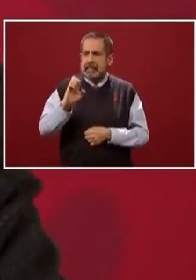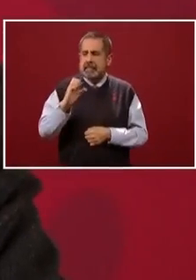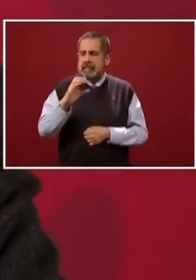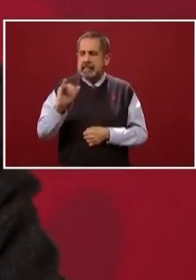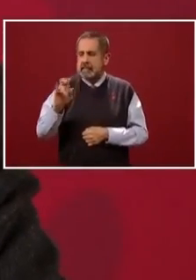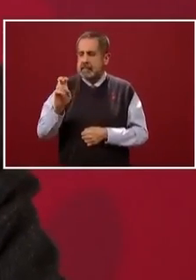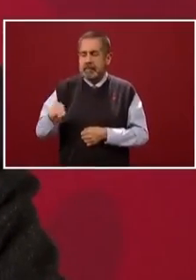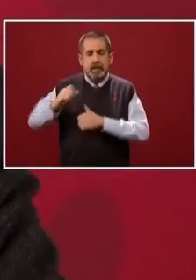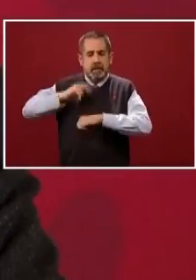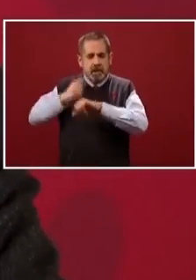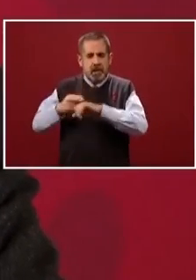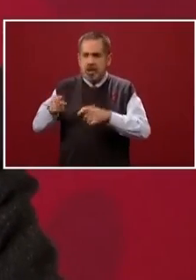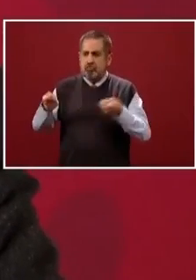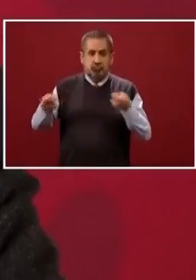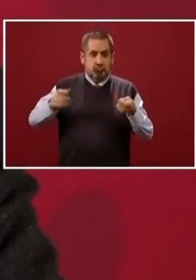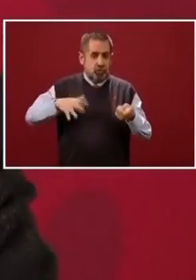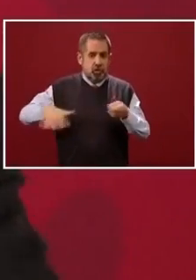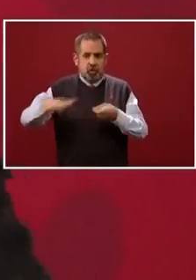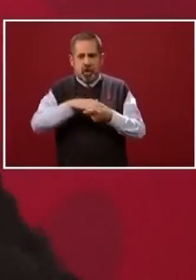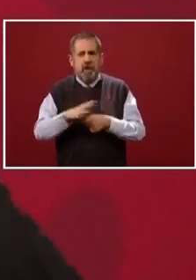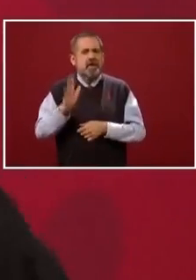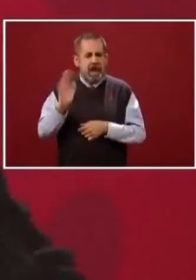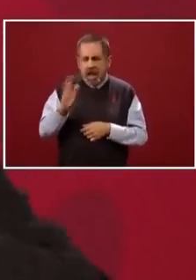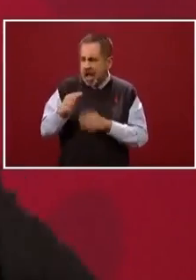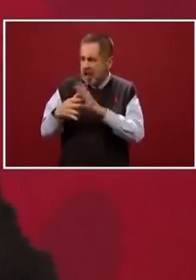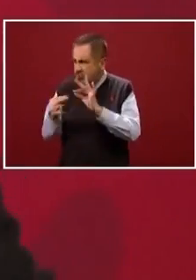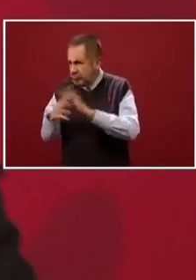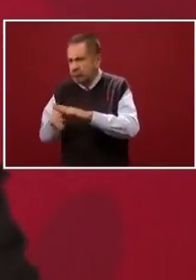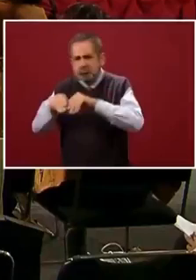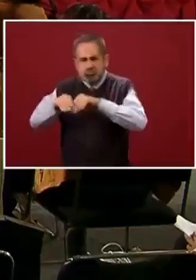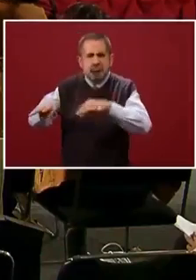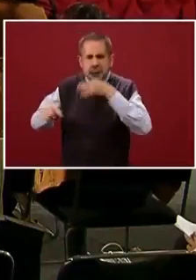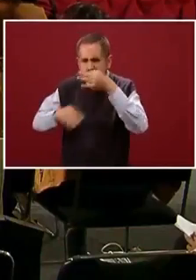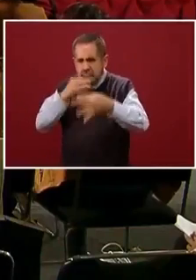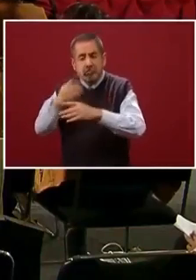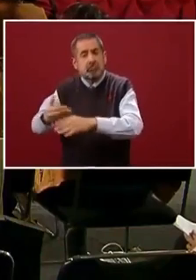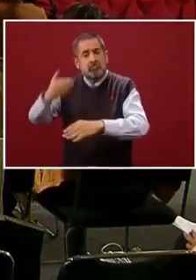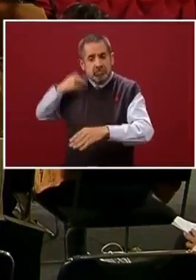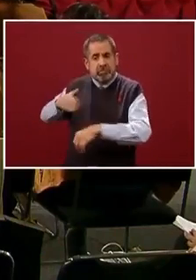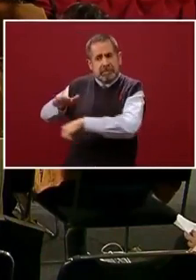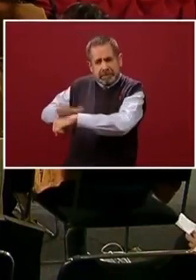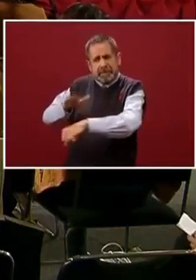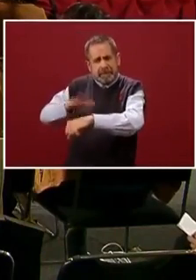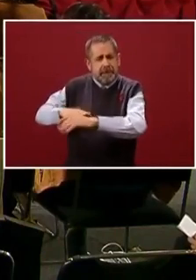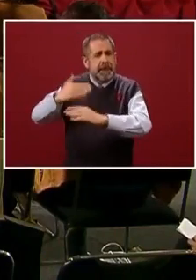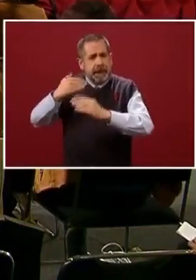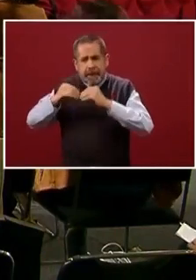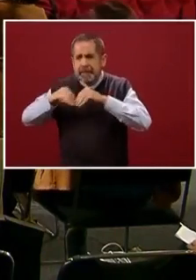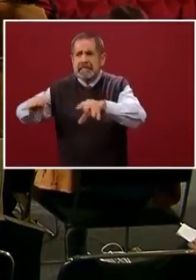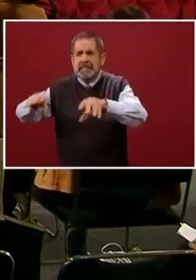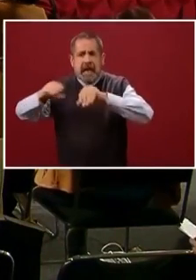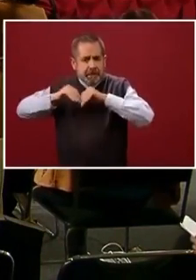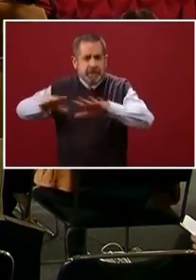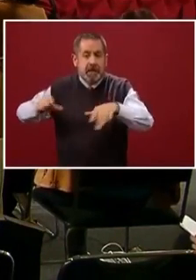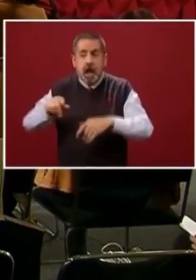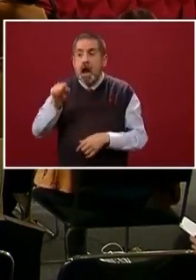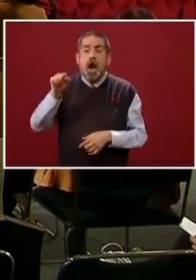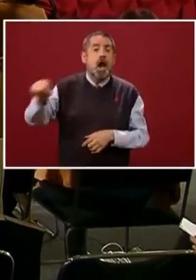coordina todo este aspecto, ha permeado ya de tiempo atrás distintos mensajes que, sobre todo en las